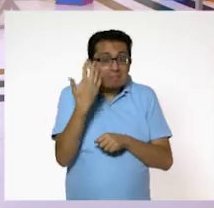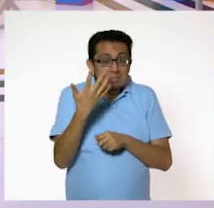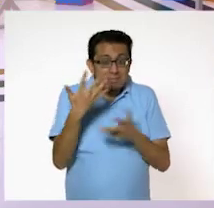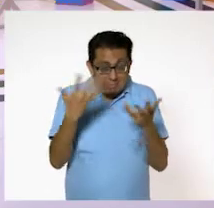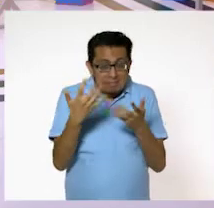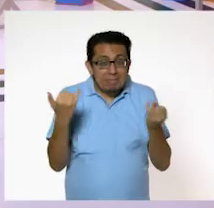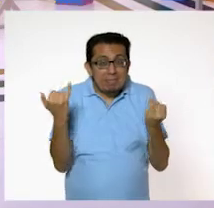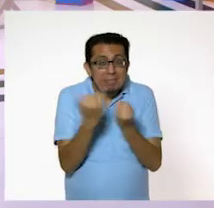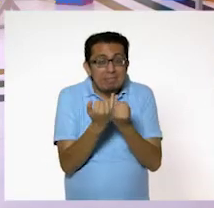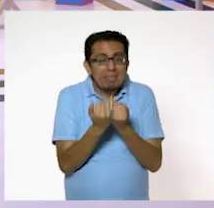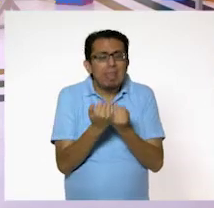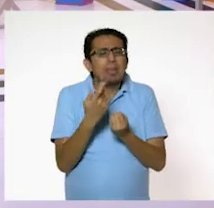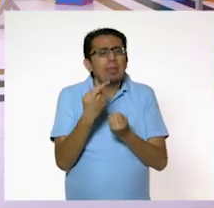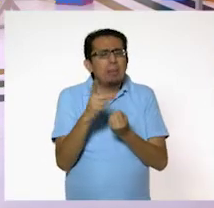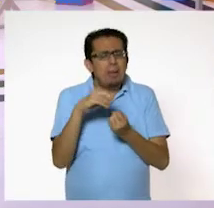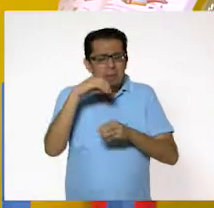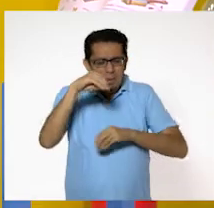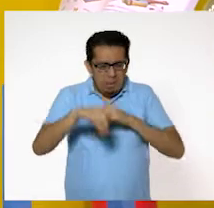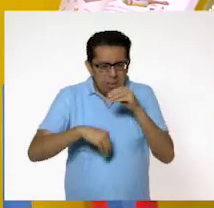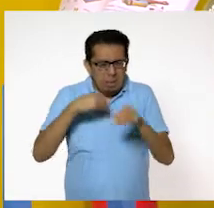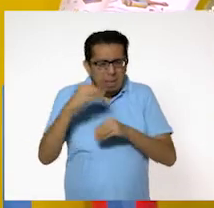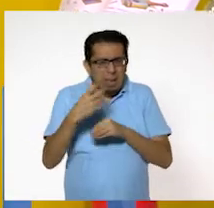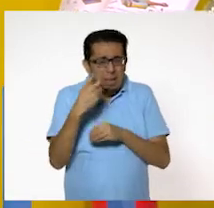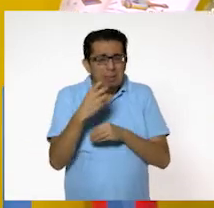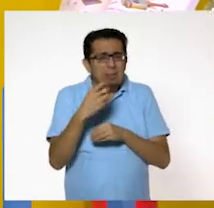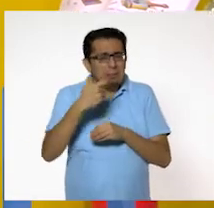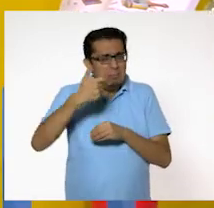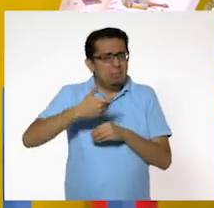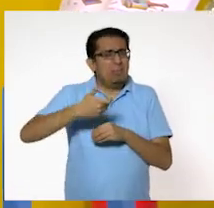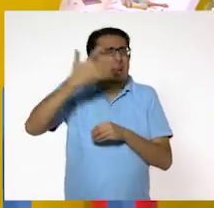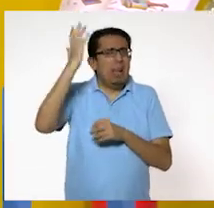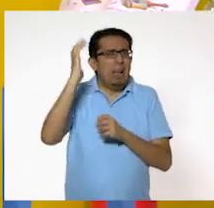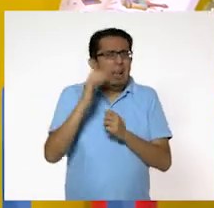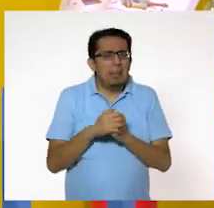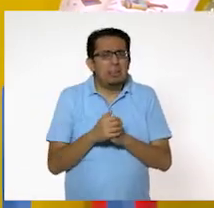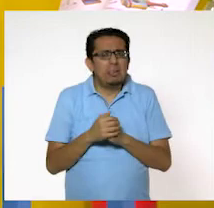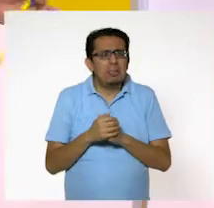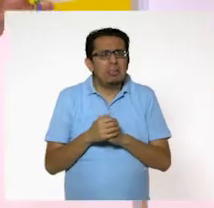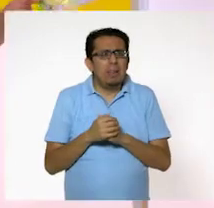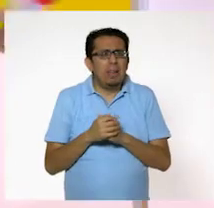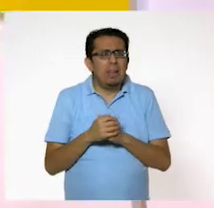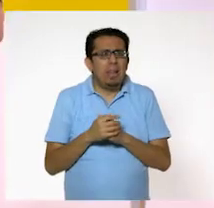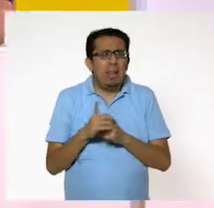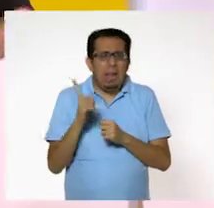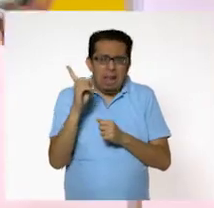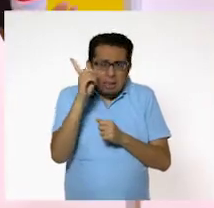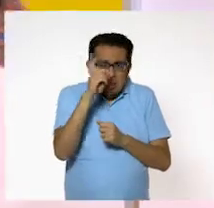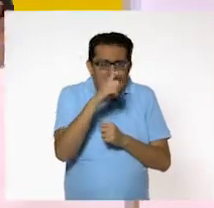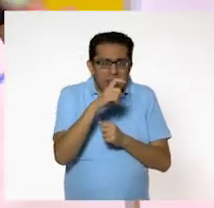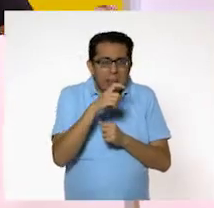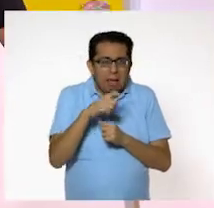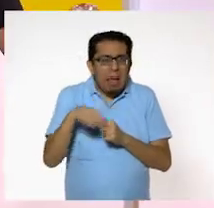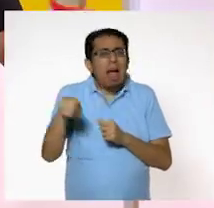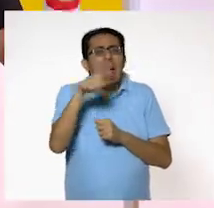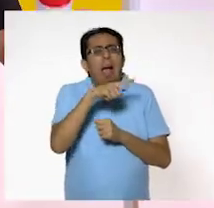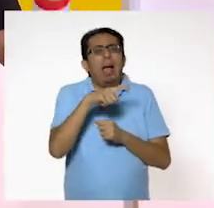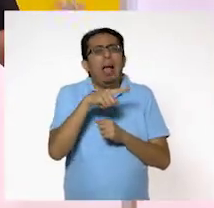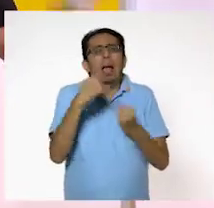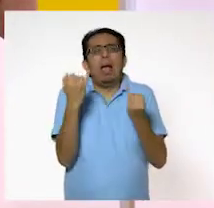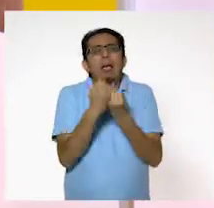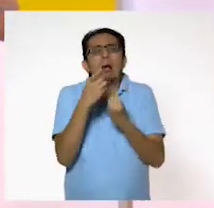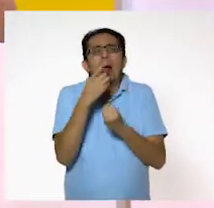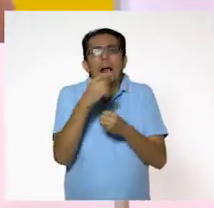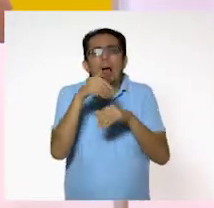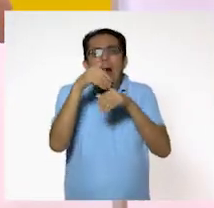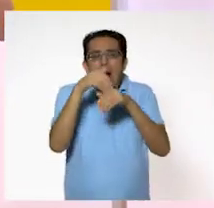hacer uno? Oye, pero hacer un instrumento es caro, ¿no? Y vas a decir que también difícil. Y ustedes también lo van a seguir. Seguramente que es muy